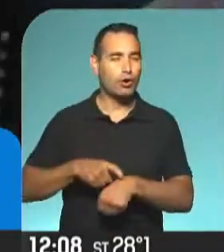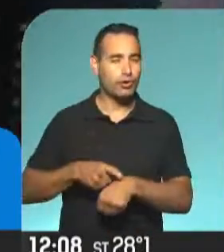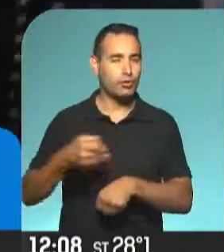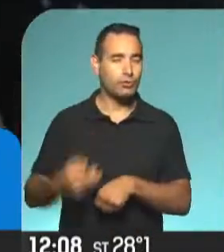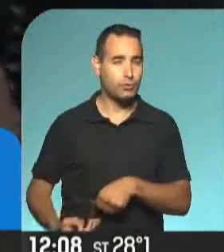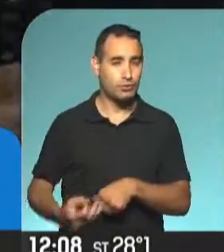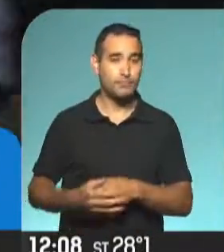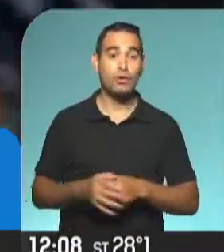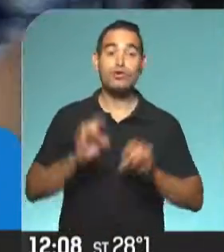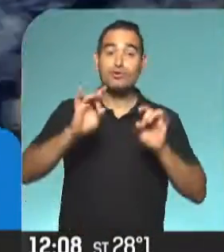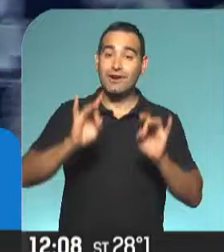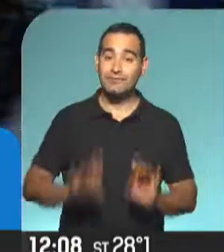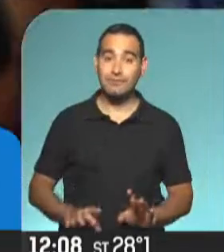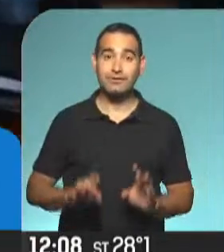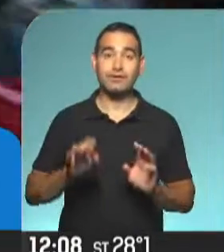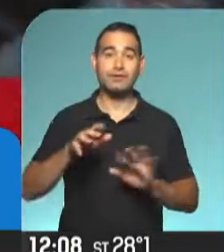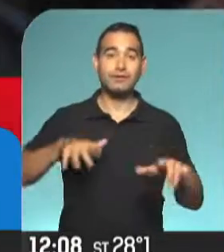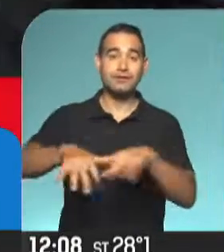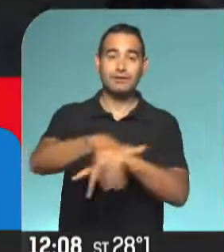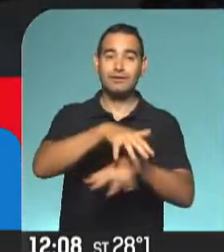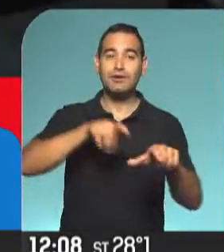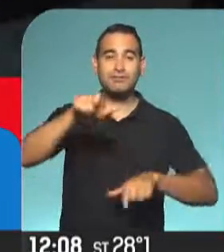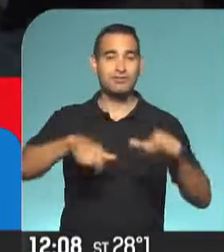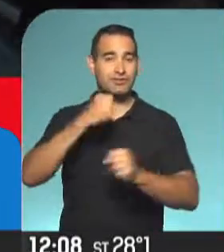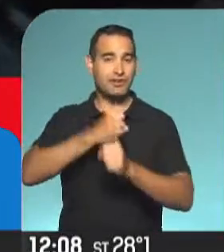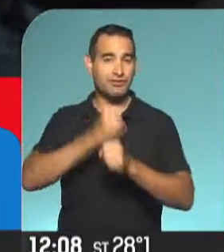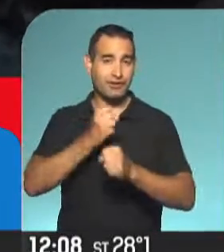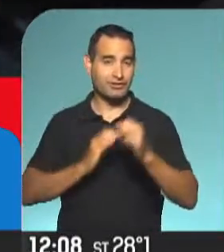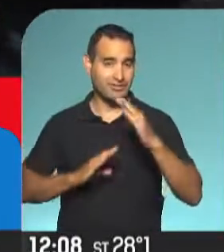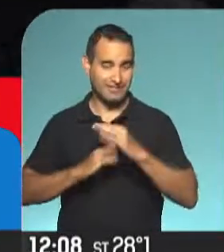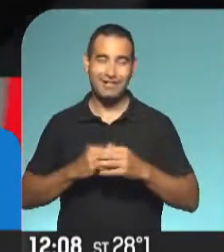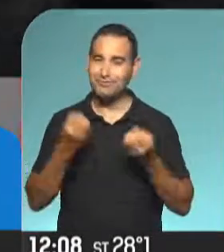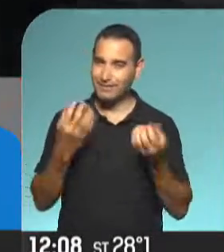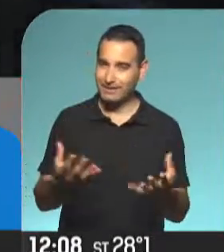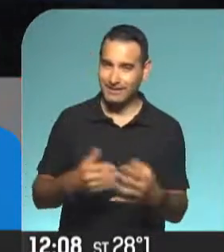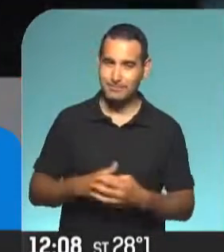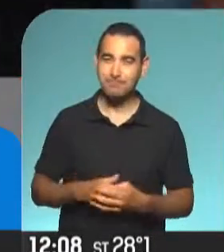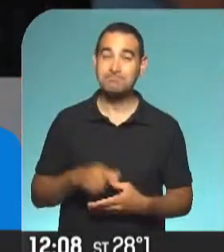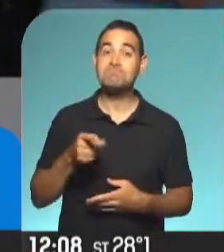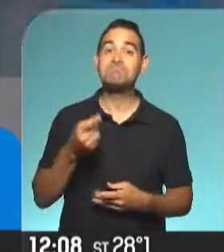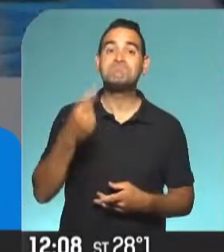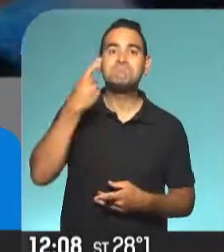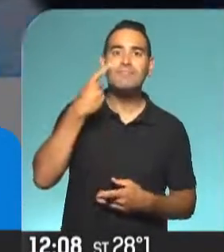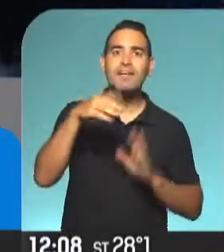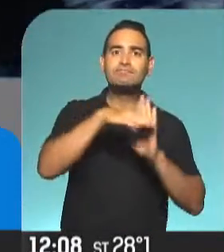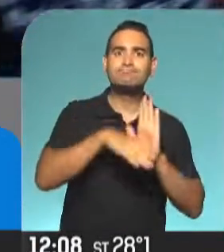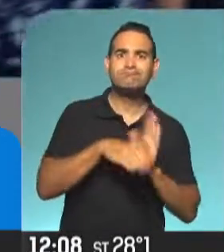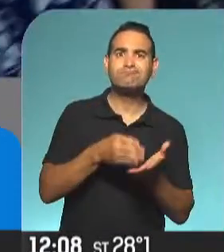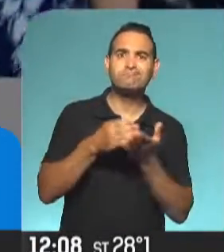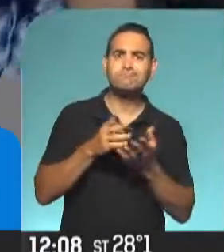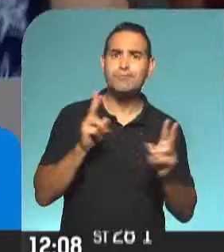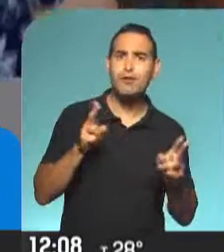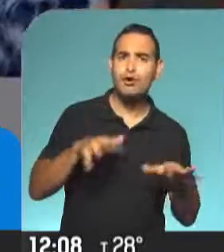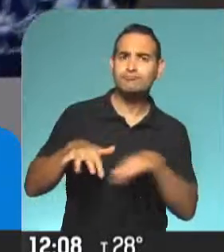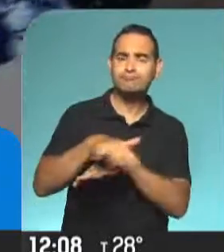que solamente van a poder transitar los trabajadores esenciales. Señora, ¿cómo le va? ¿Cómo está tomando esto de las restricciones que tal vez